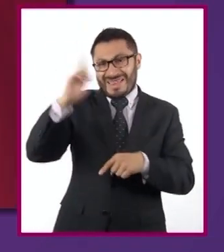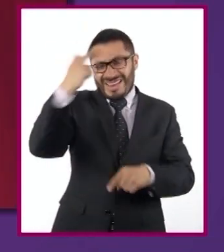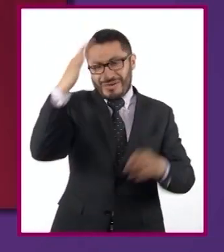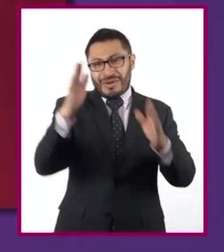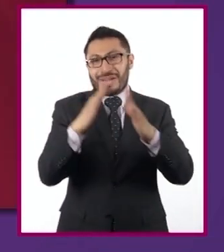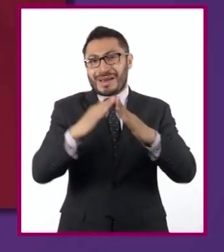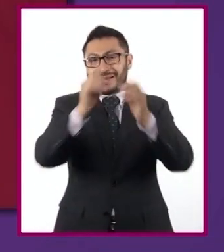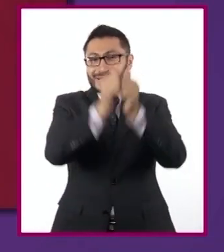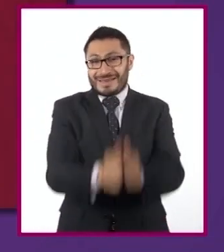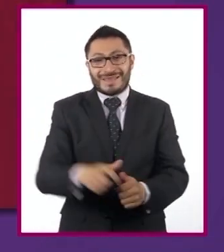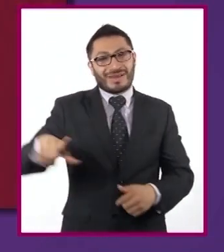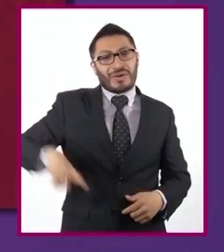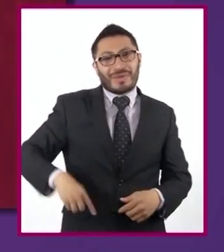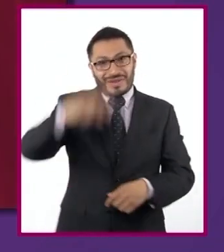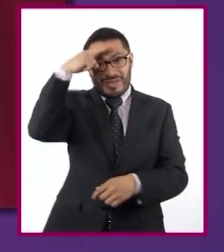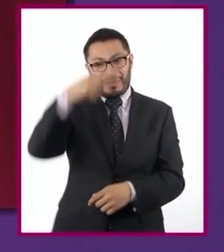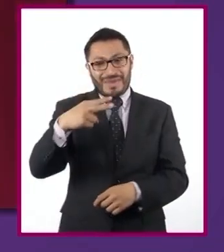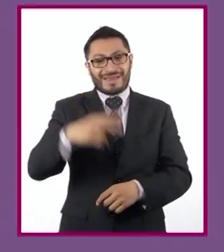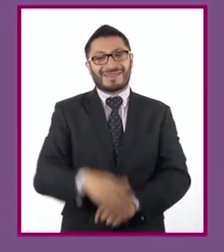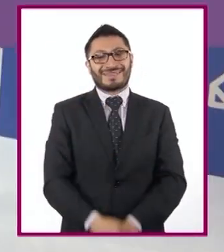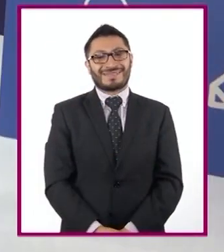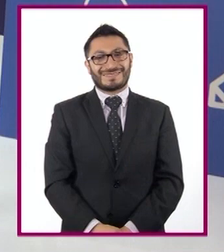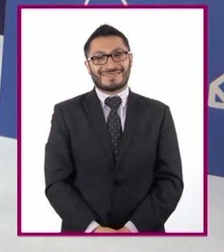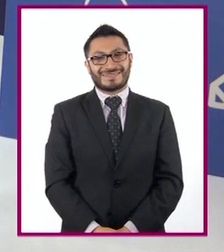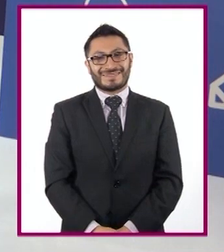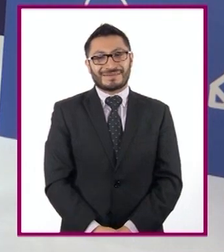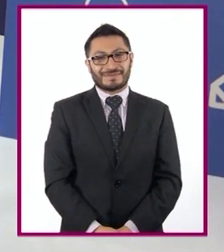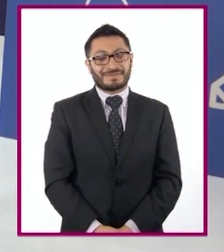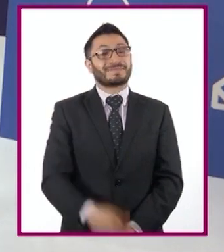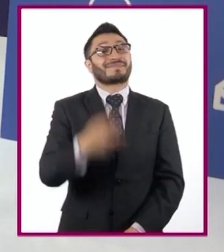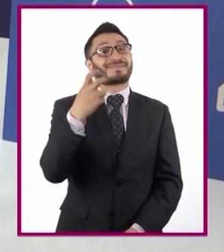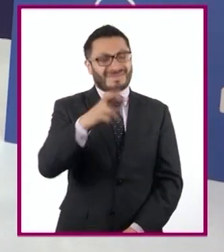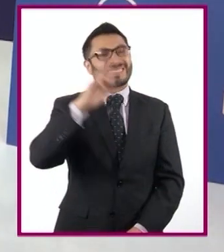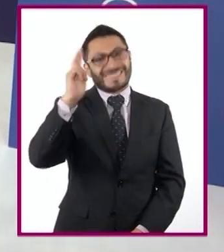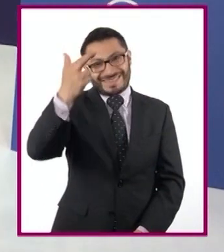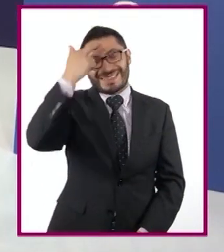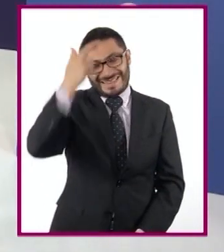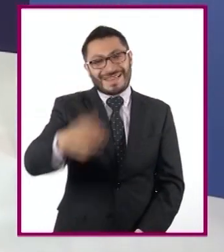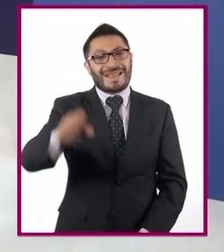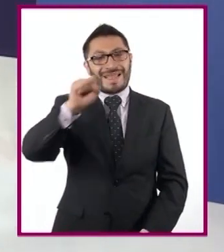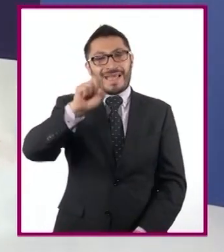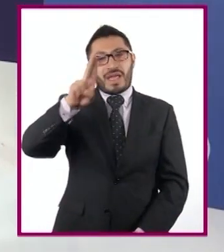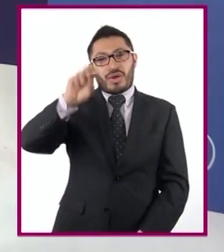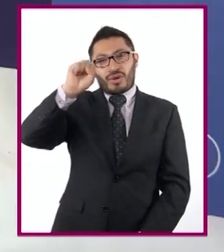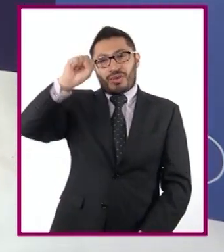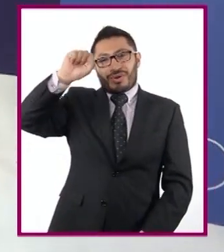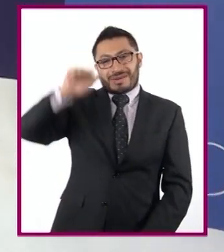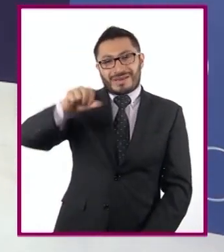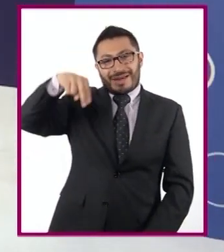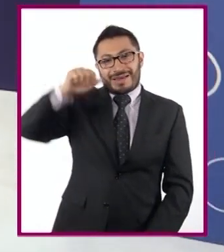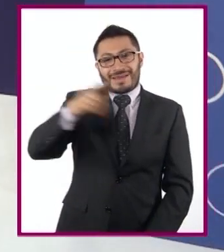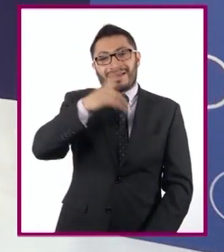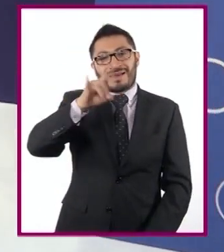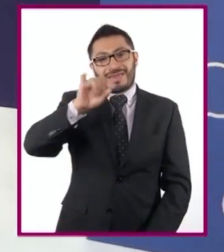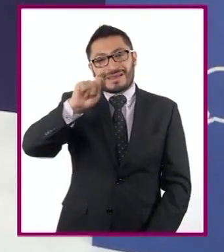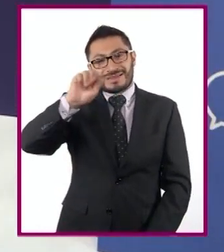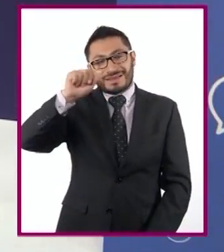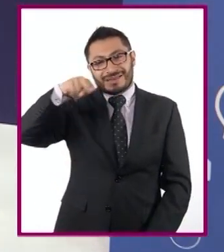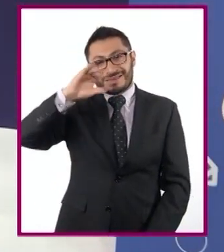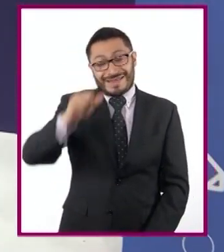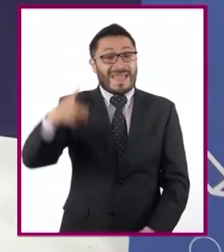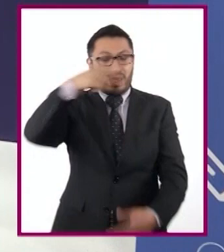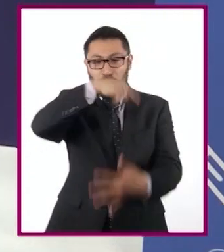casa. Gobierno de México. Por supuesto que recordaré a Susana Distancia y todas sus